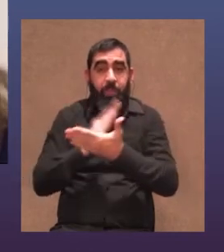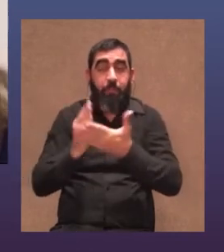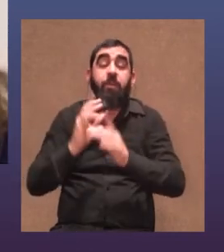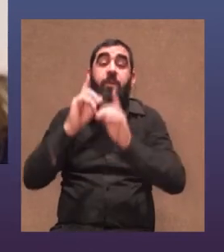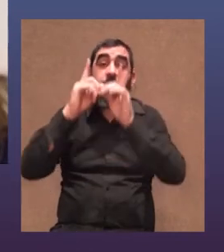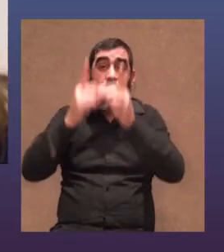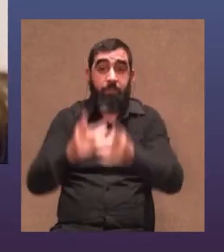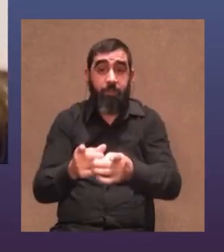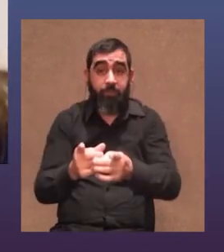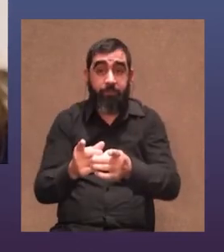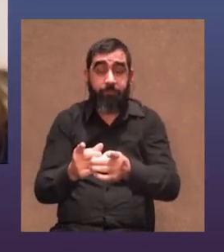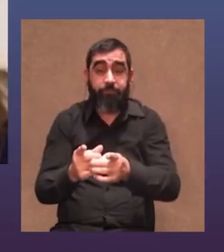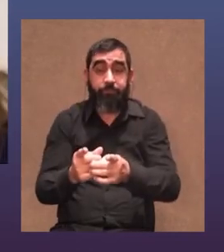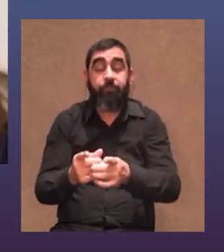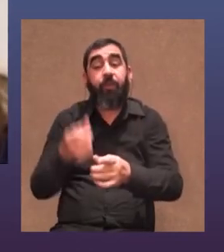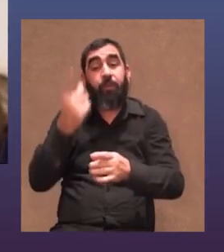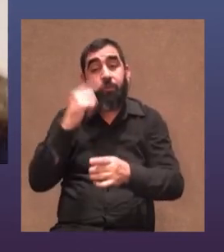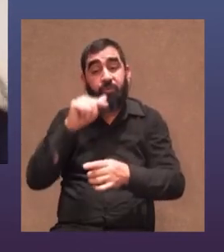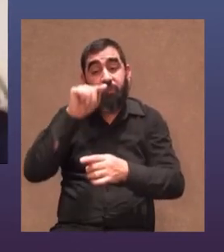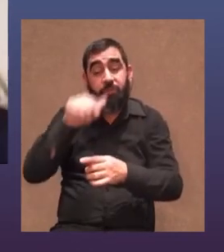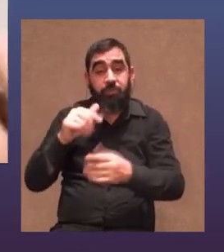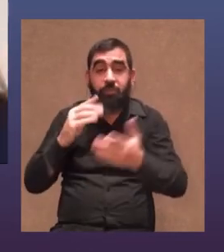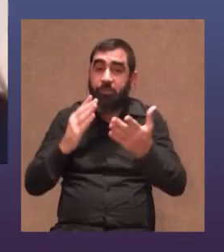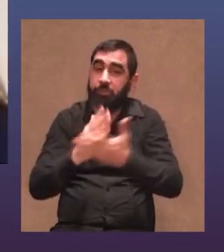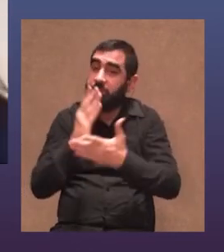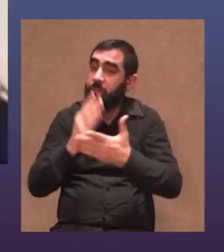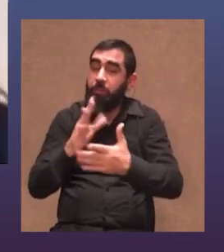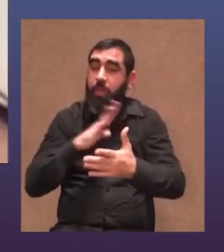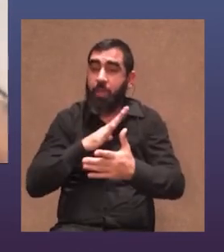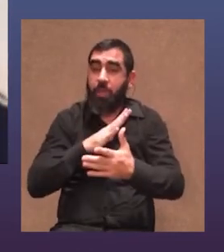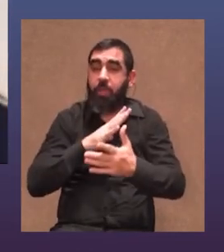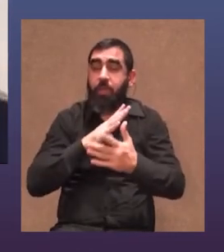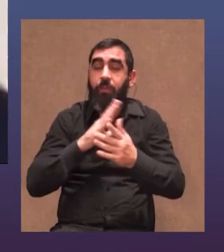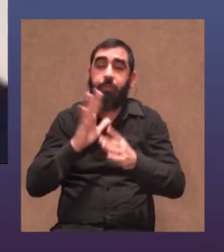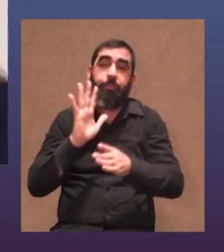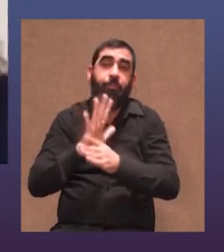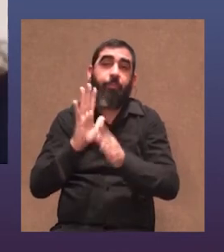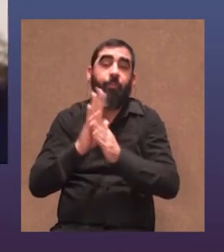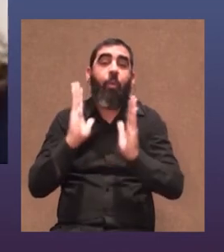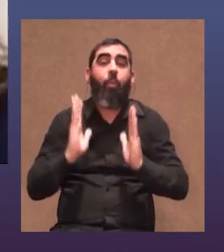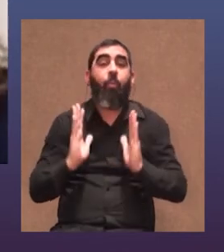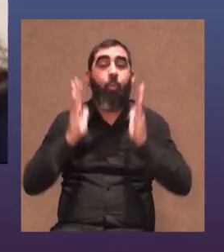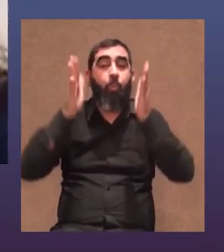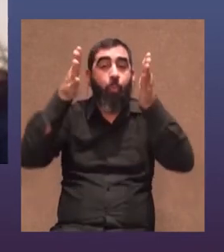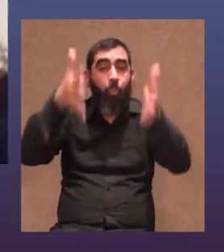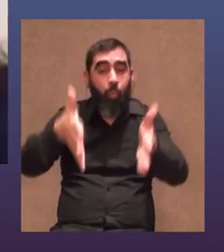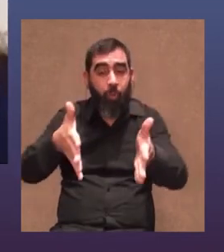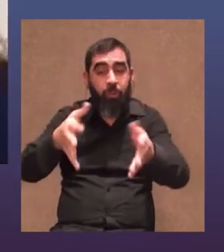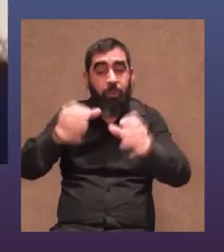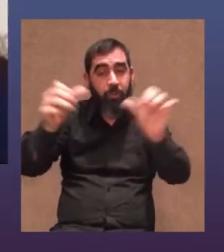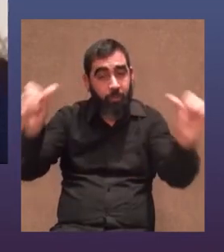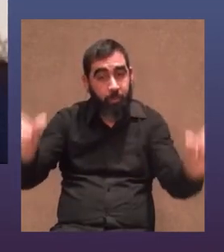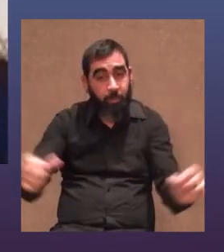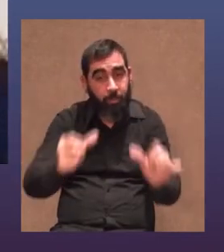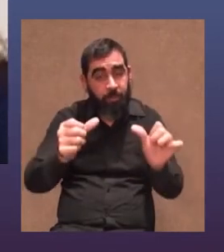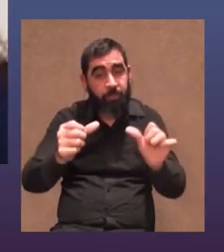Exacto. Bueno, entonces es eso, siempre estar tendiendo puentes para decir, bueno, este es